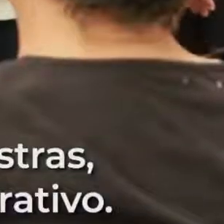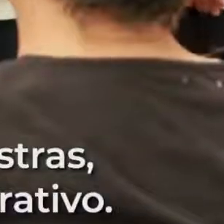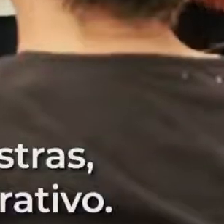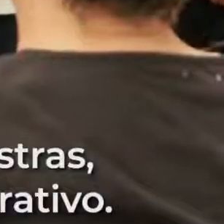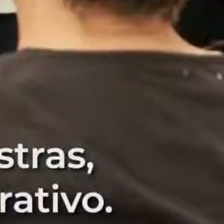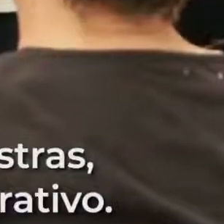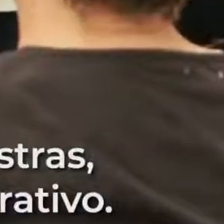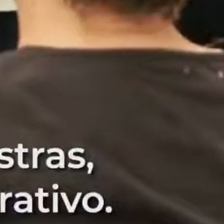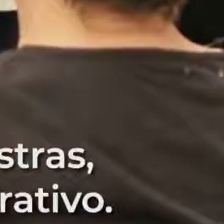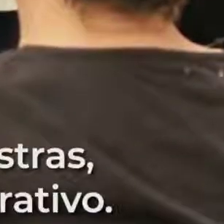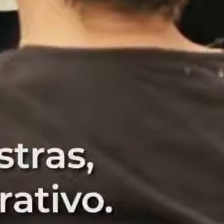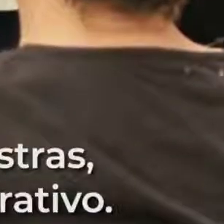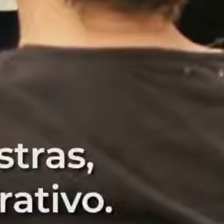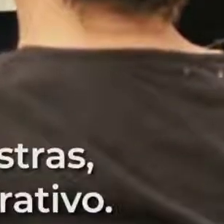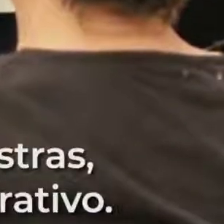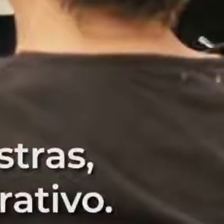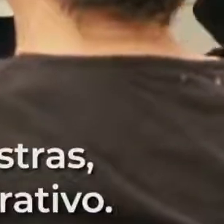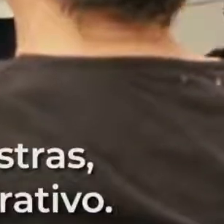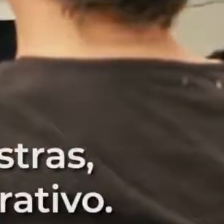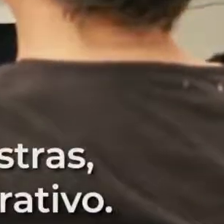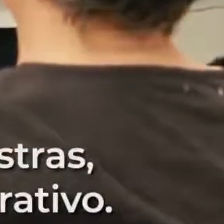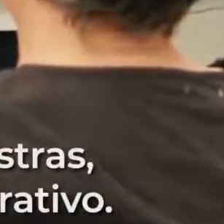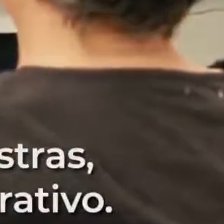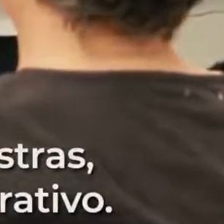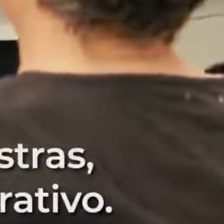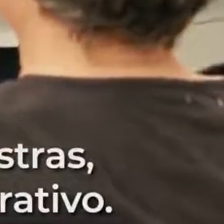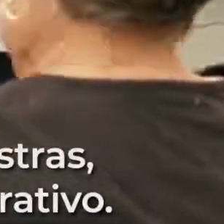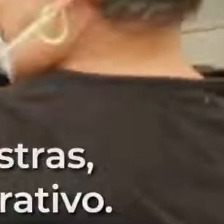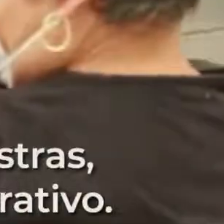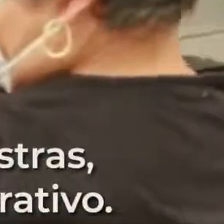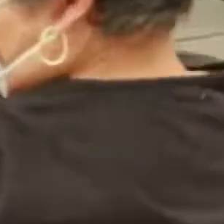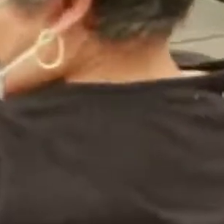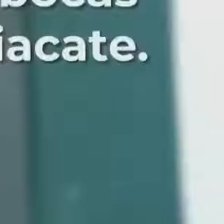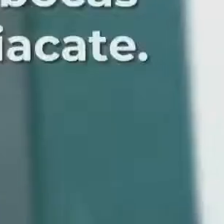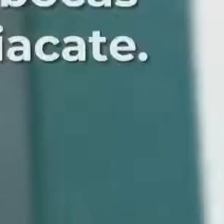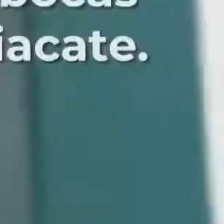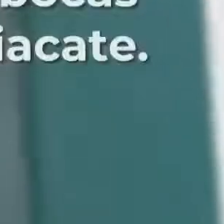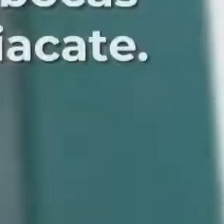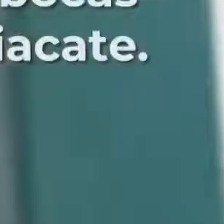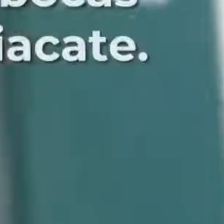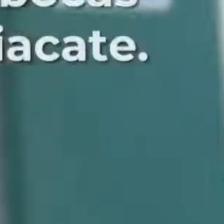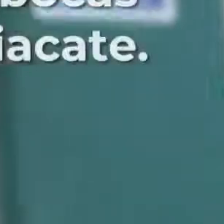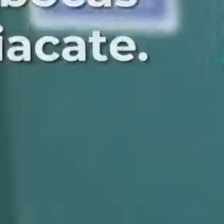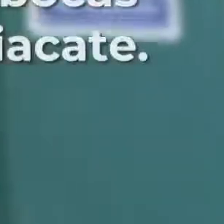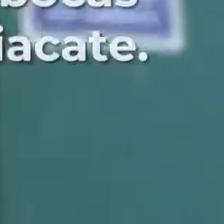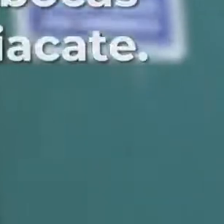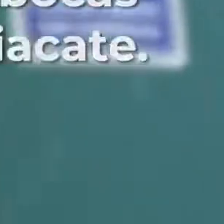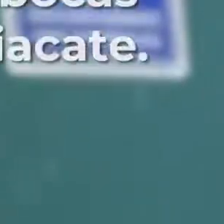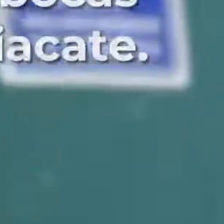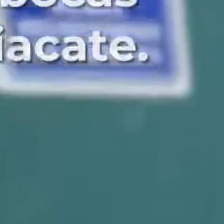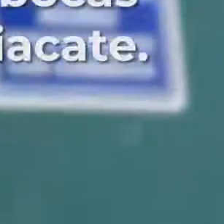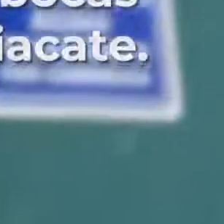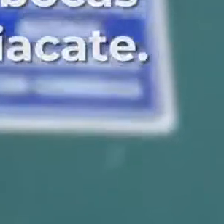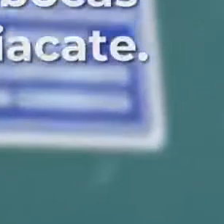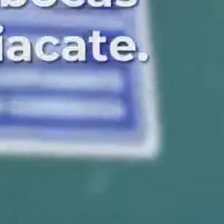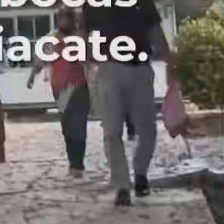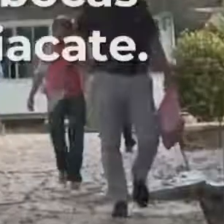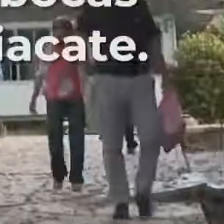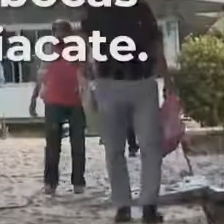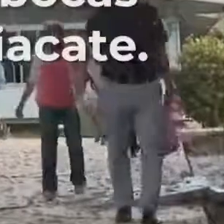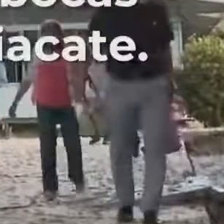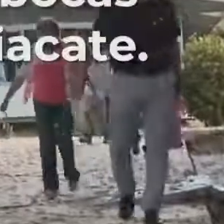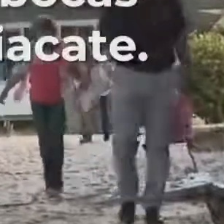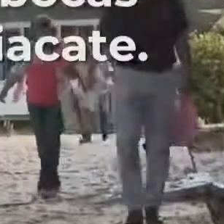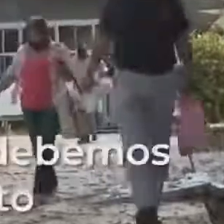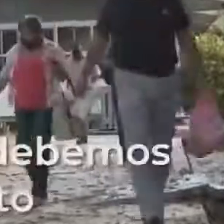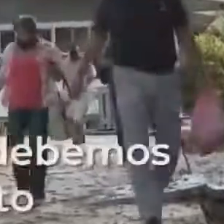ha vacunado a las maestras, maestros y personal administrativo. 4. Uso general de cubrebocas artesanal, pañuelo